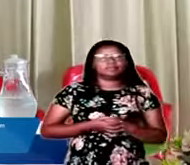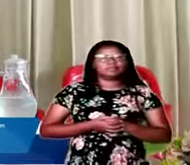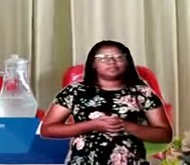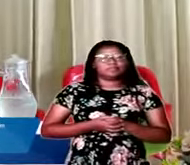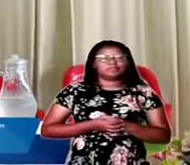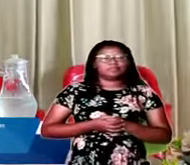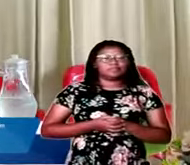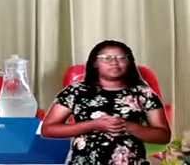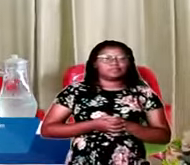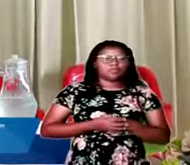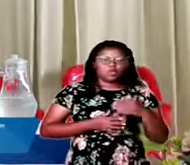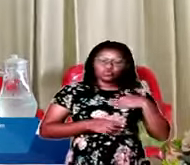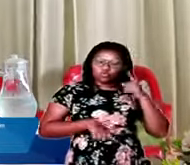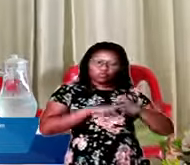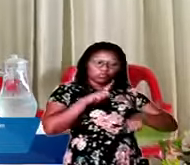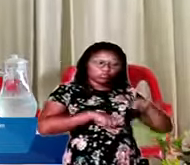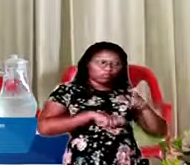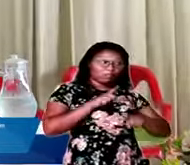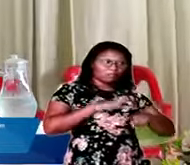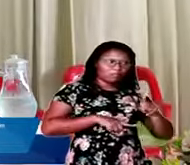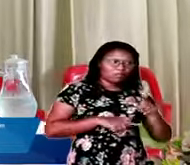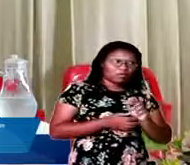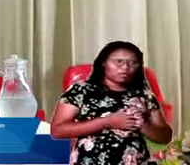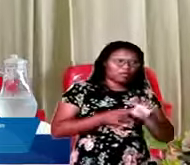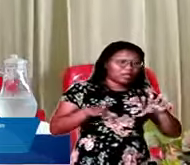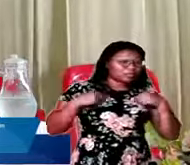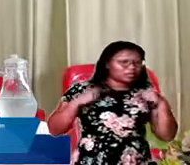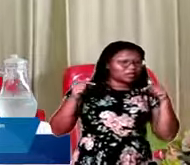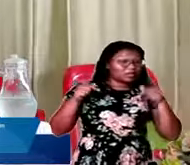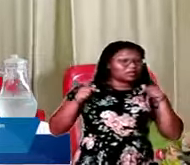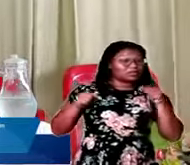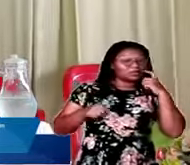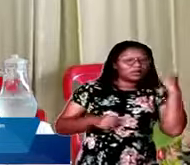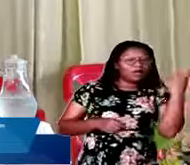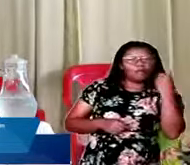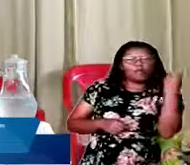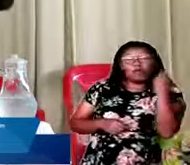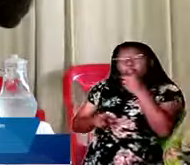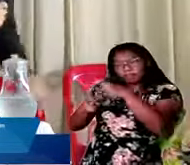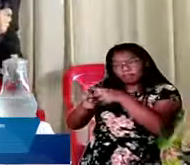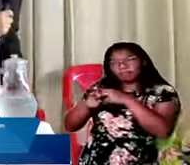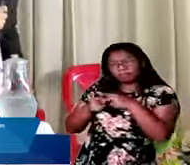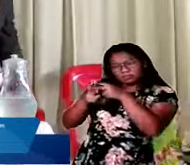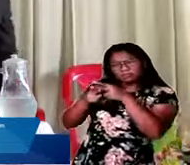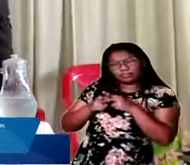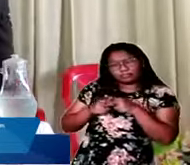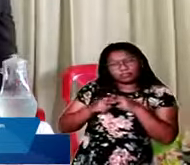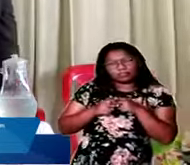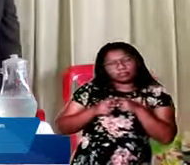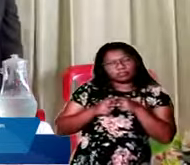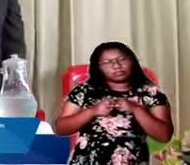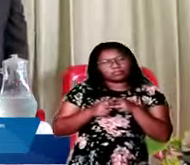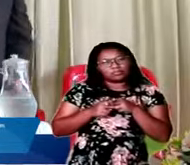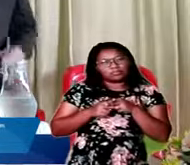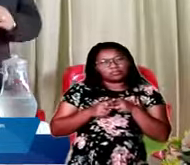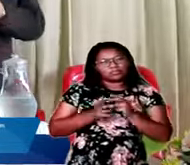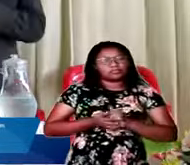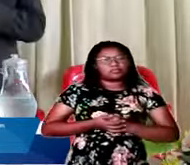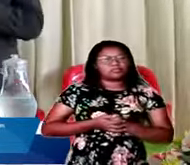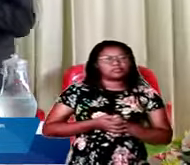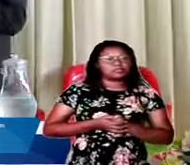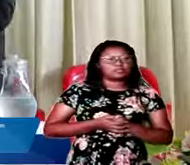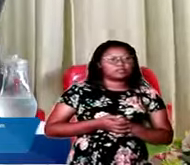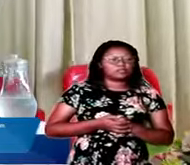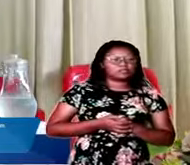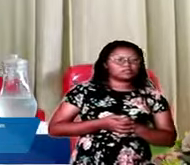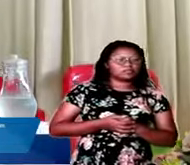Yo no puedo aceptar aquí que sea mejor tener que estar buscando prestado que tener para prestar. No puedo concebir